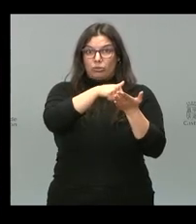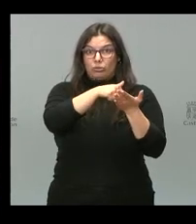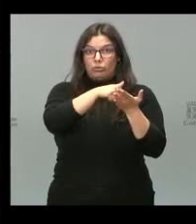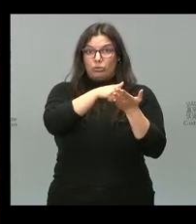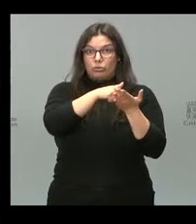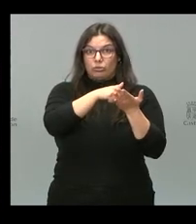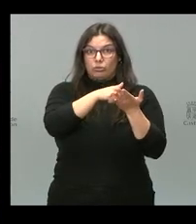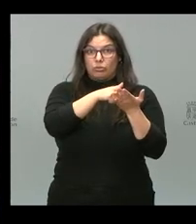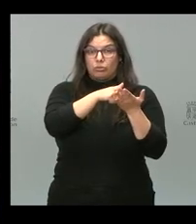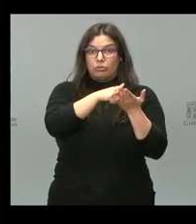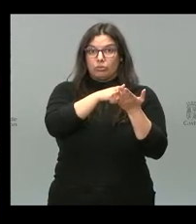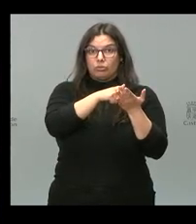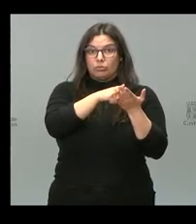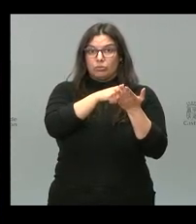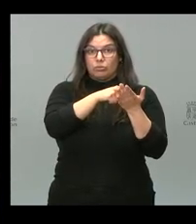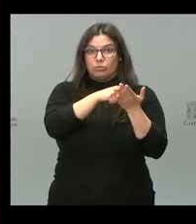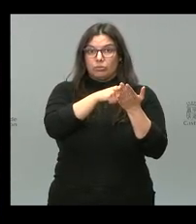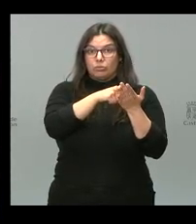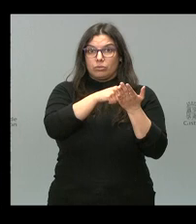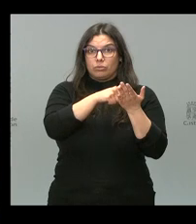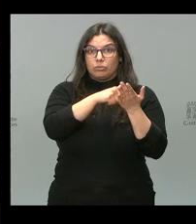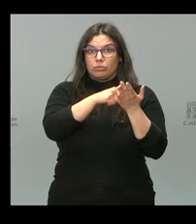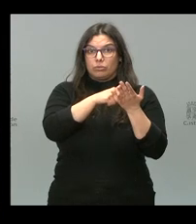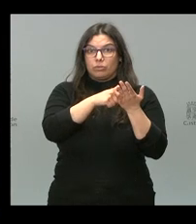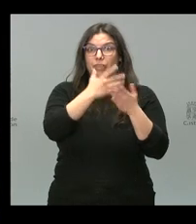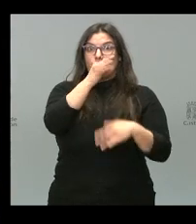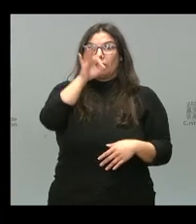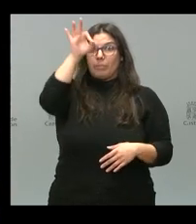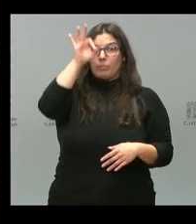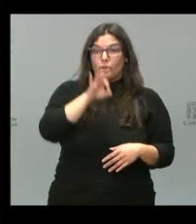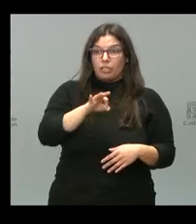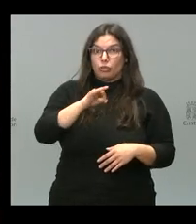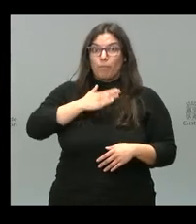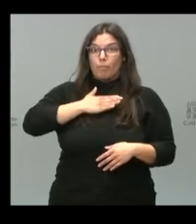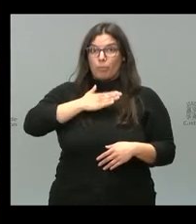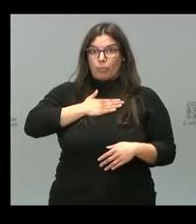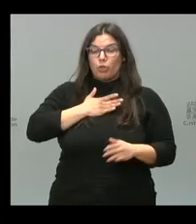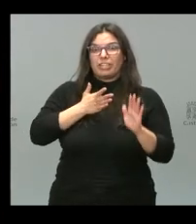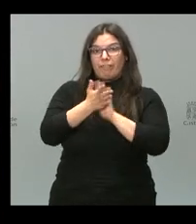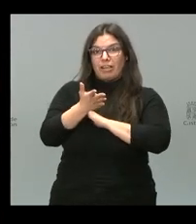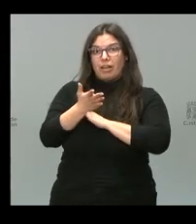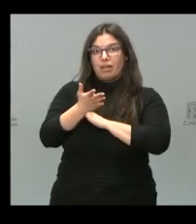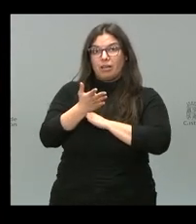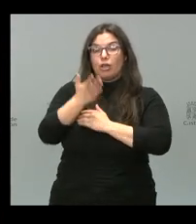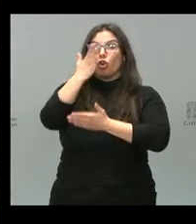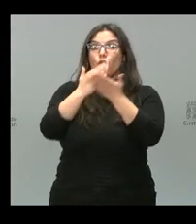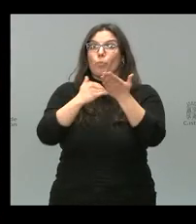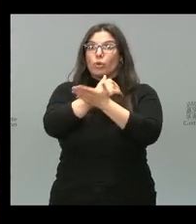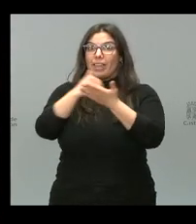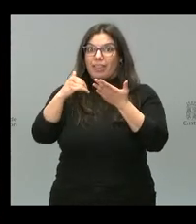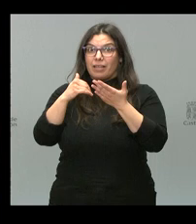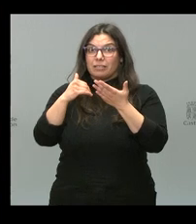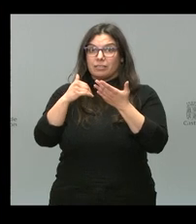son impuestos como digo ese 50% son impuestos autonómicos es decir las comunidades autónomas